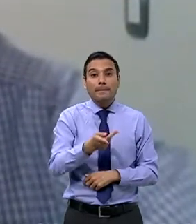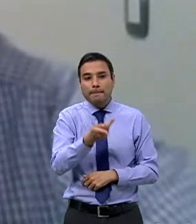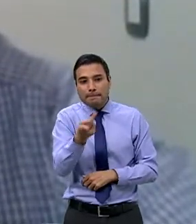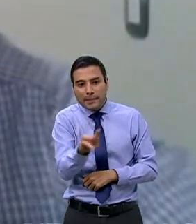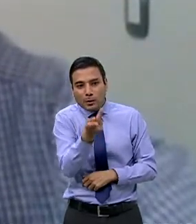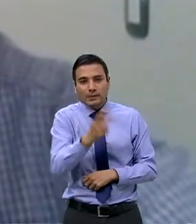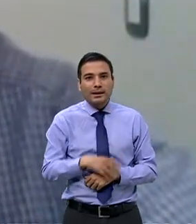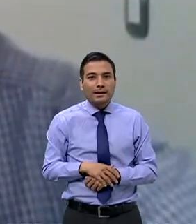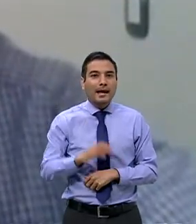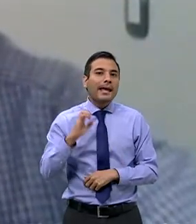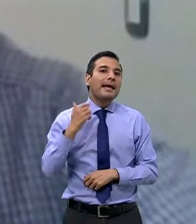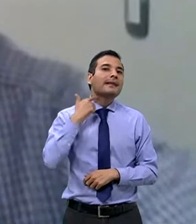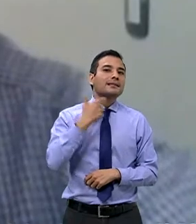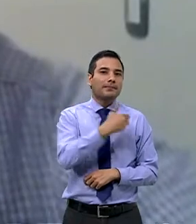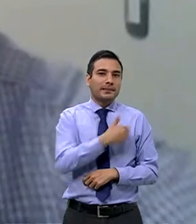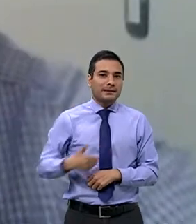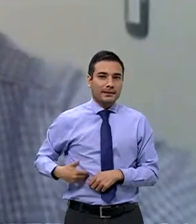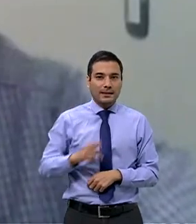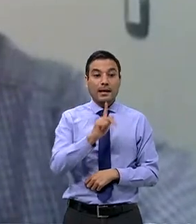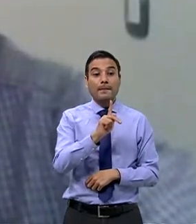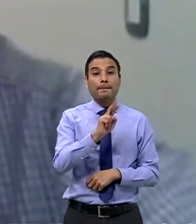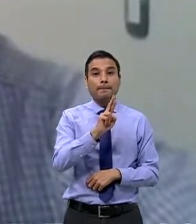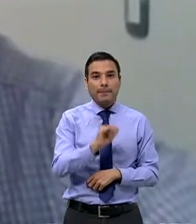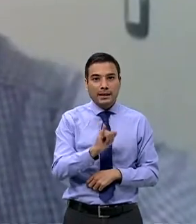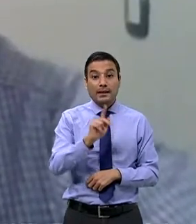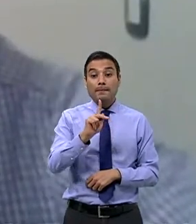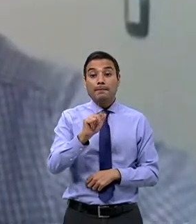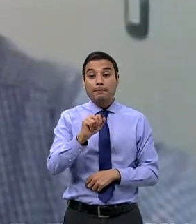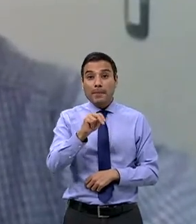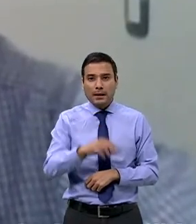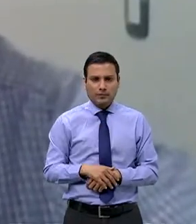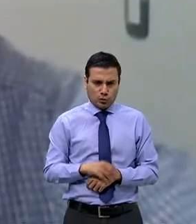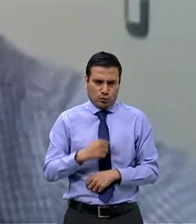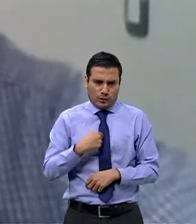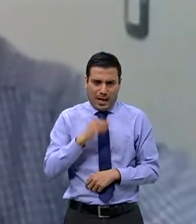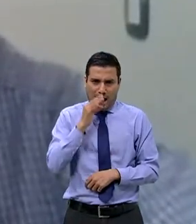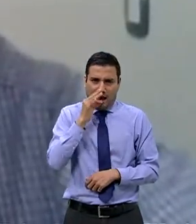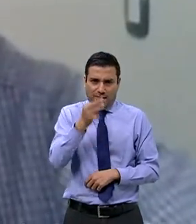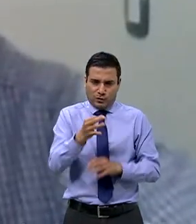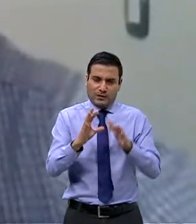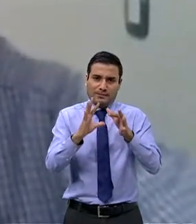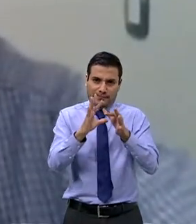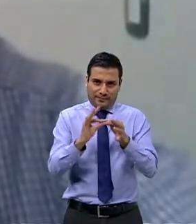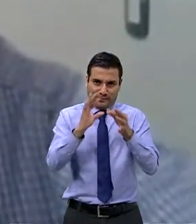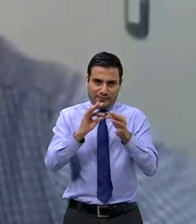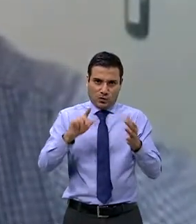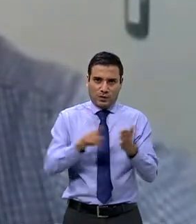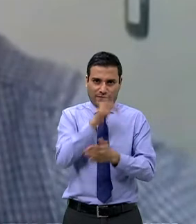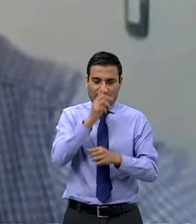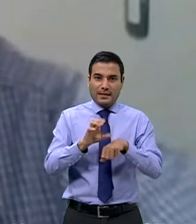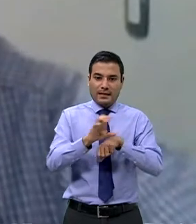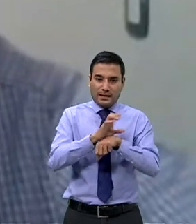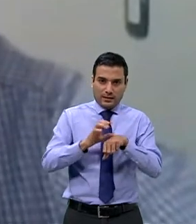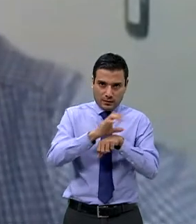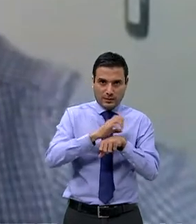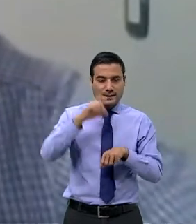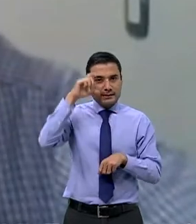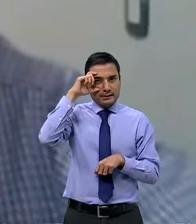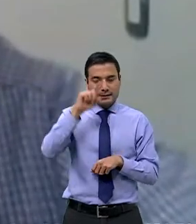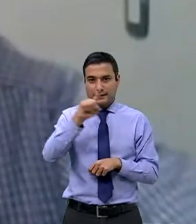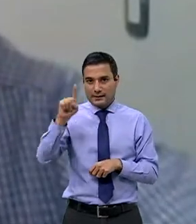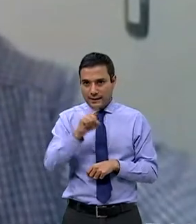presidentes del pri y del pan otra vez hay que mencionarlos es importante salinas zedillo fox